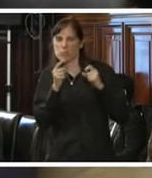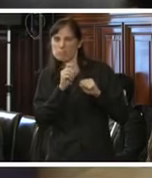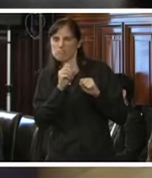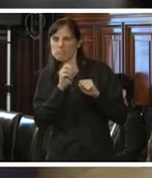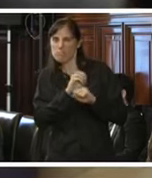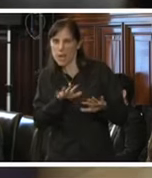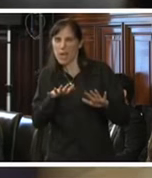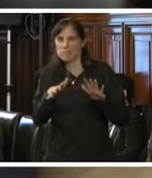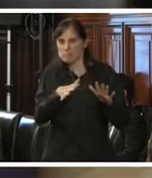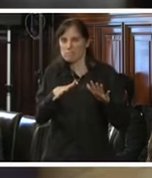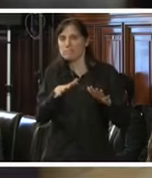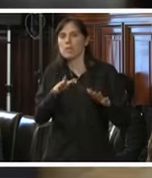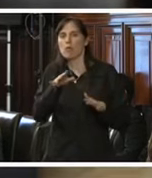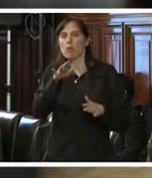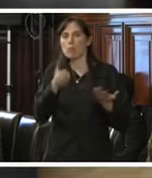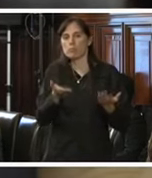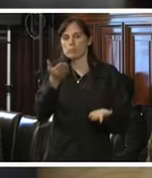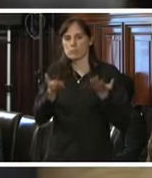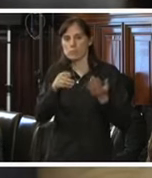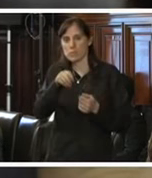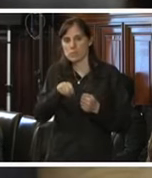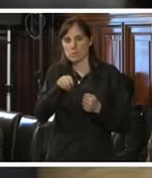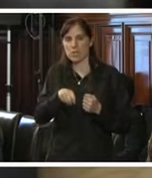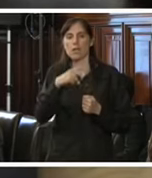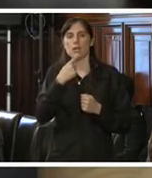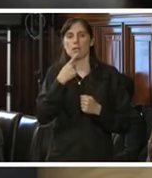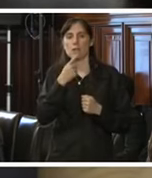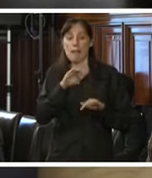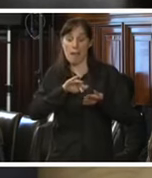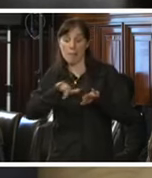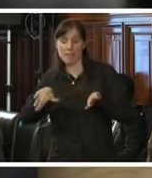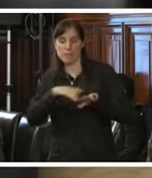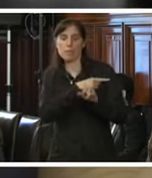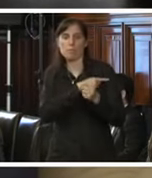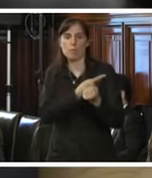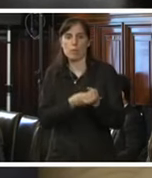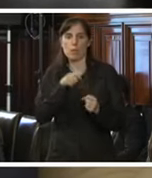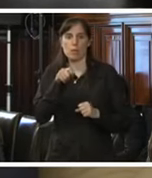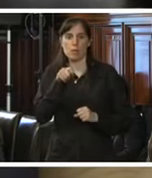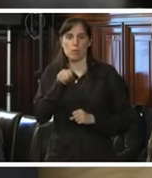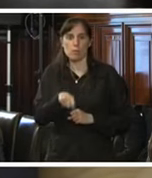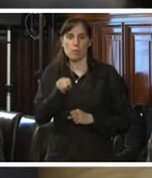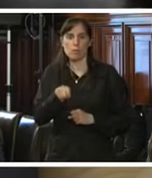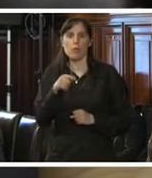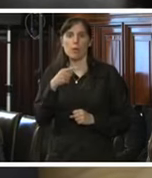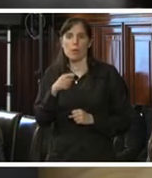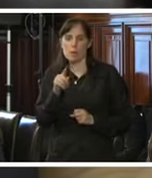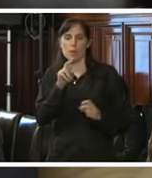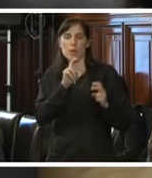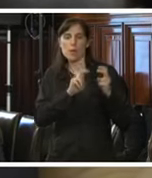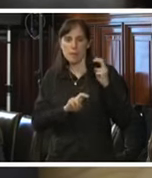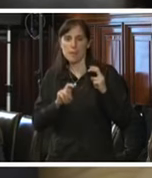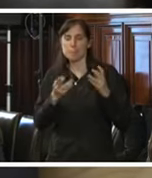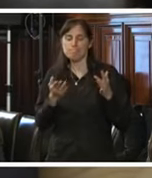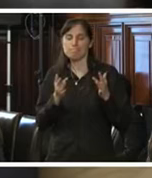el ámbito de la justicia que, si bien están por fuera, digamos, del Poder Judicial, interactúan críticamente con el mismo en función a la